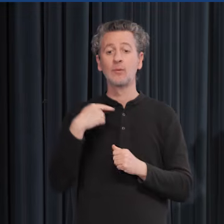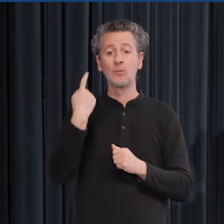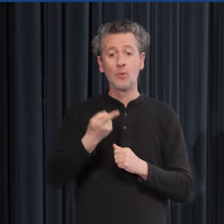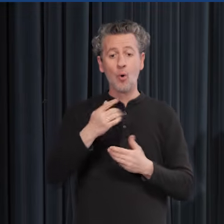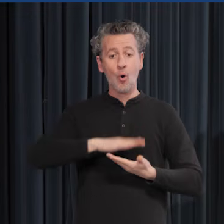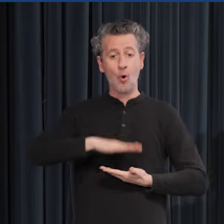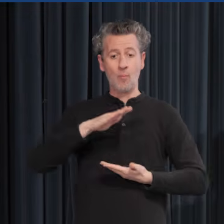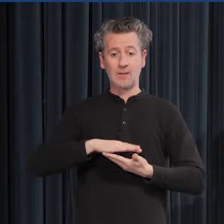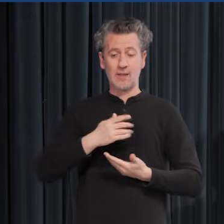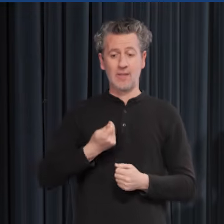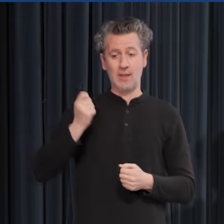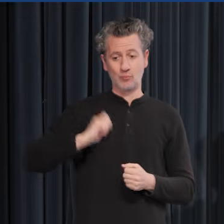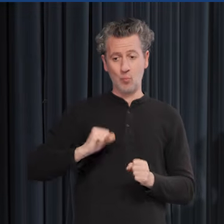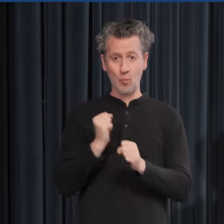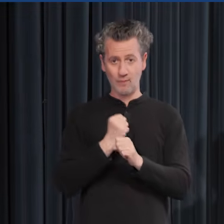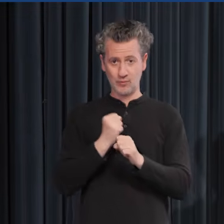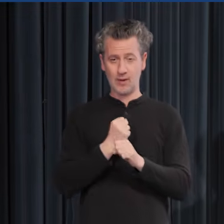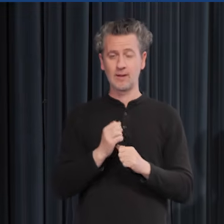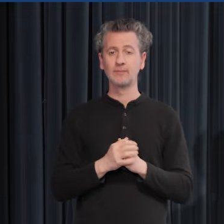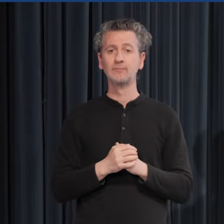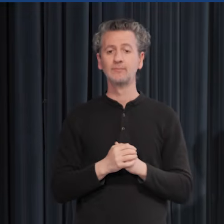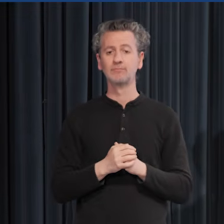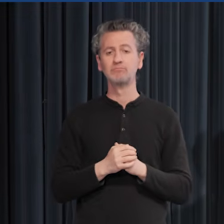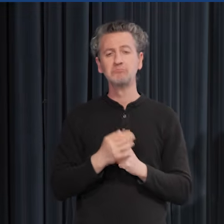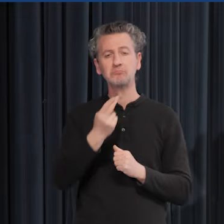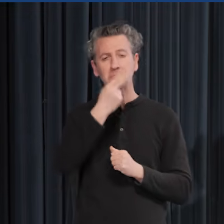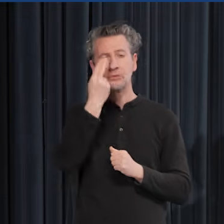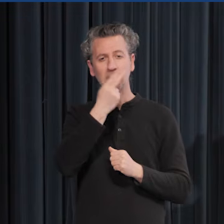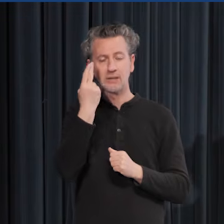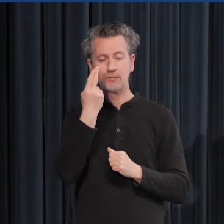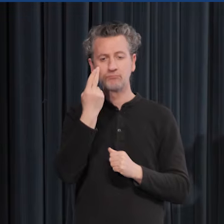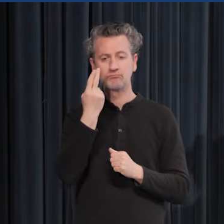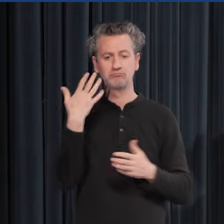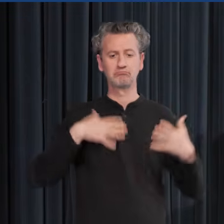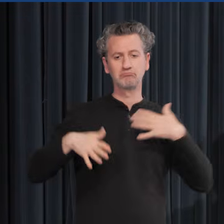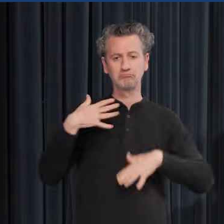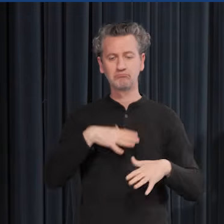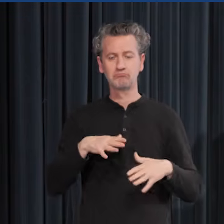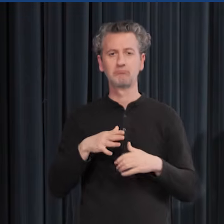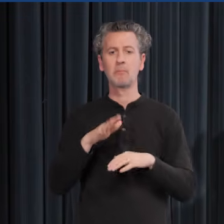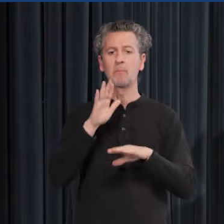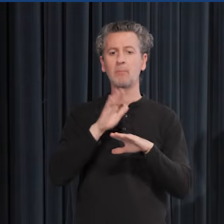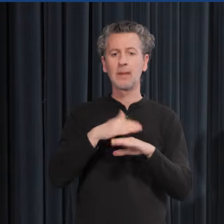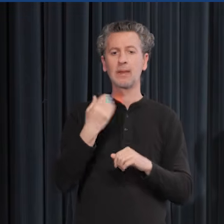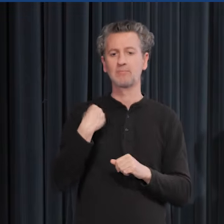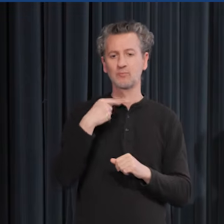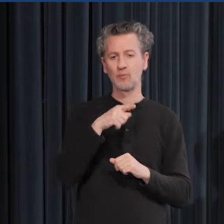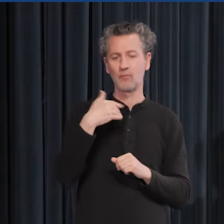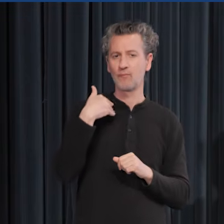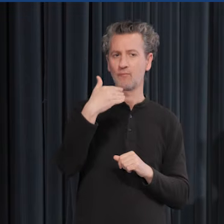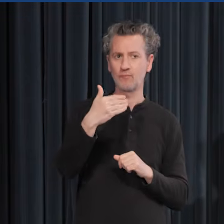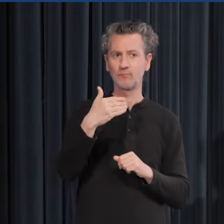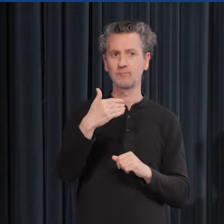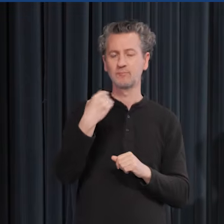competencias profesionales que son interesantes que adquieran, por lo que hemos comentado en esa alusión que hacían